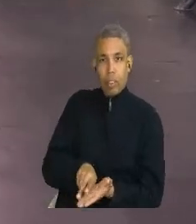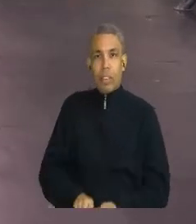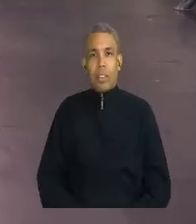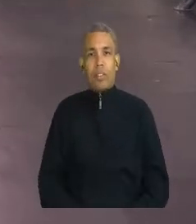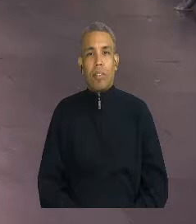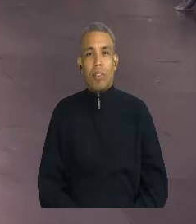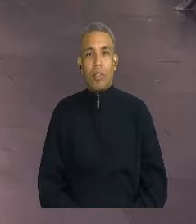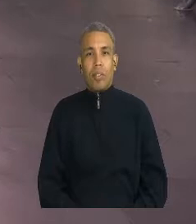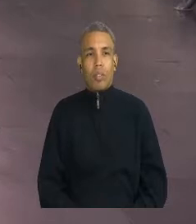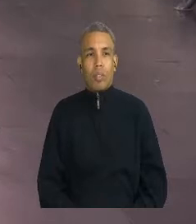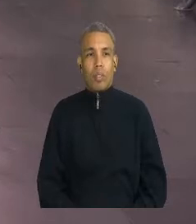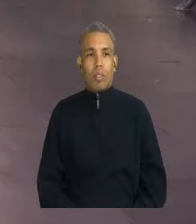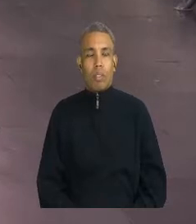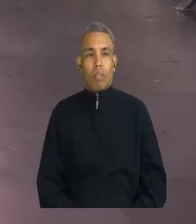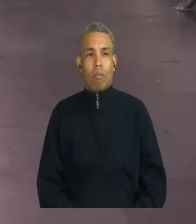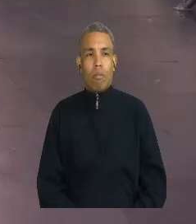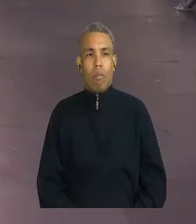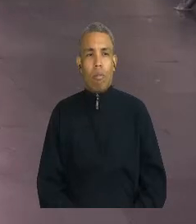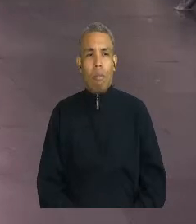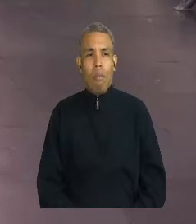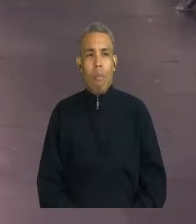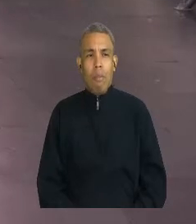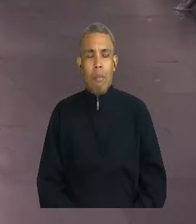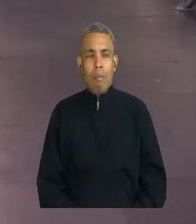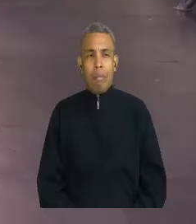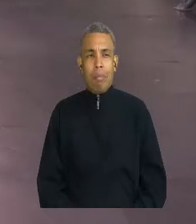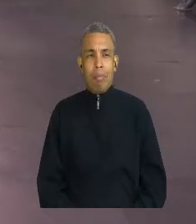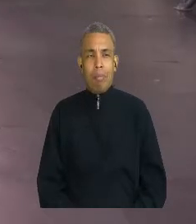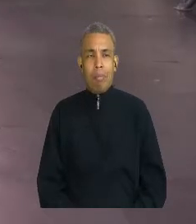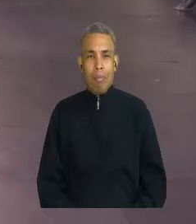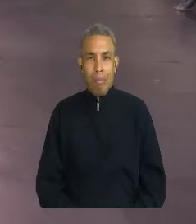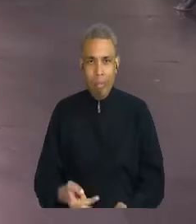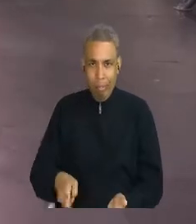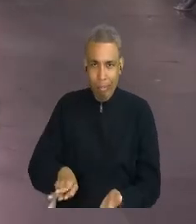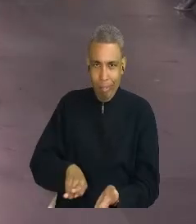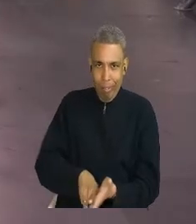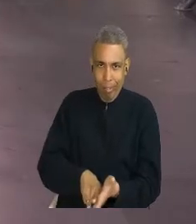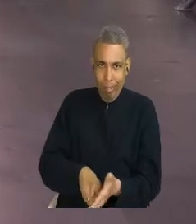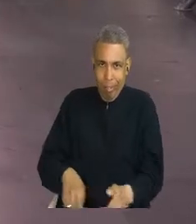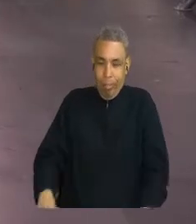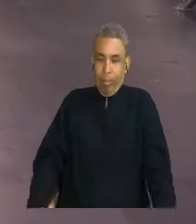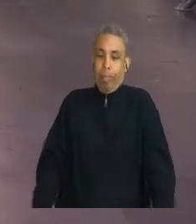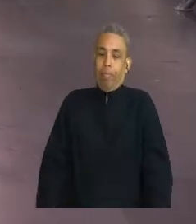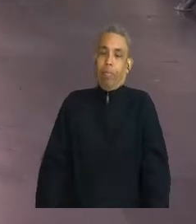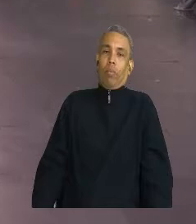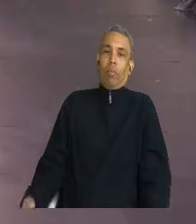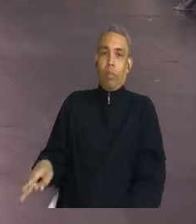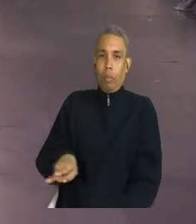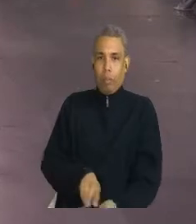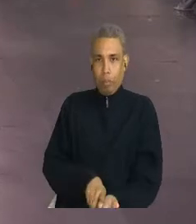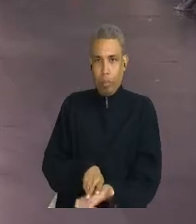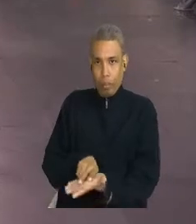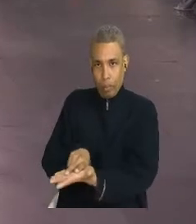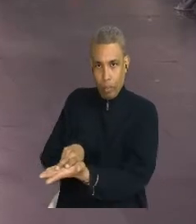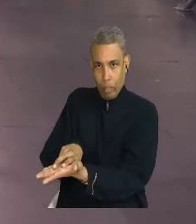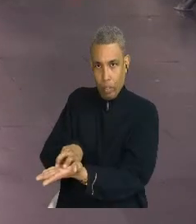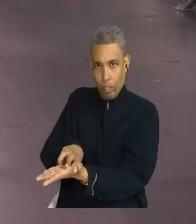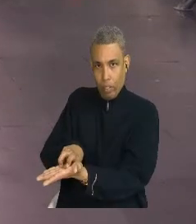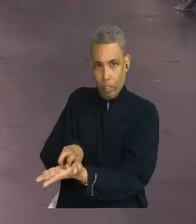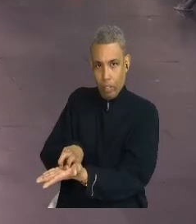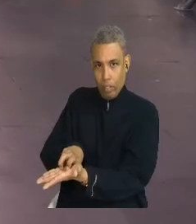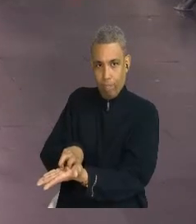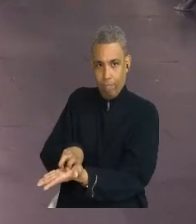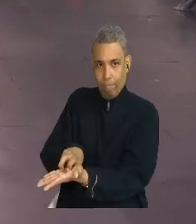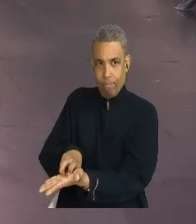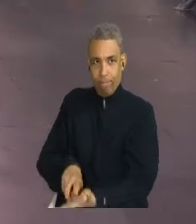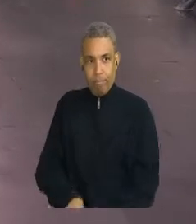Excelente. Bien, ahora ¿qué vamos a hacer? Vamos a acostarnos completamente. Vamos a subir los dos pies, que estén juntos